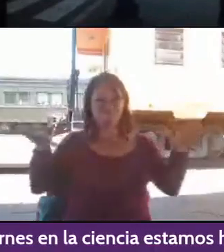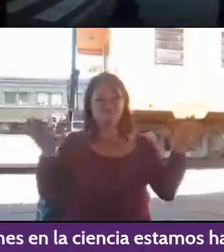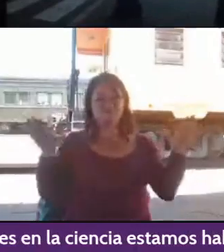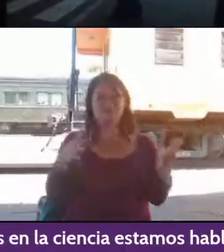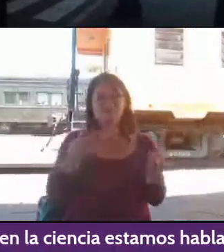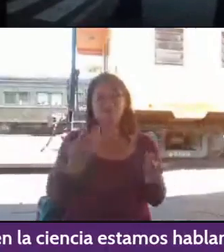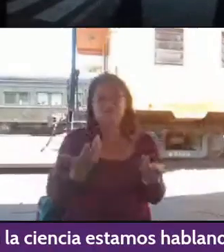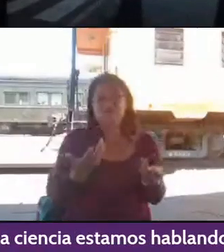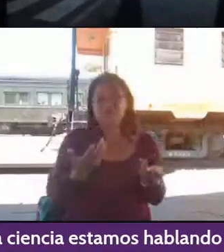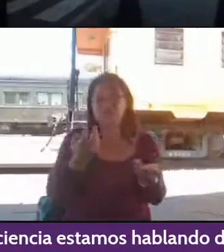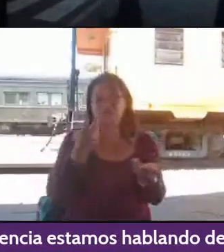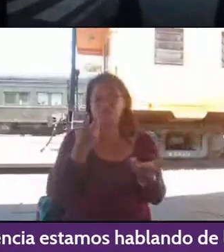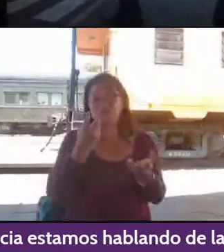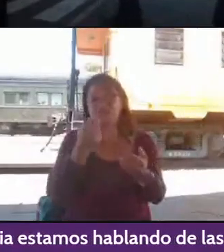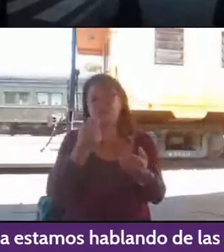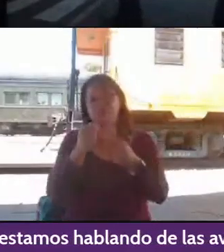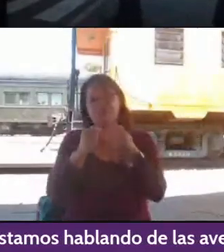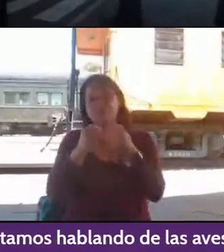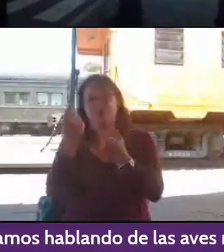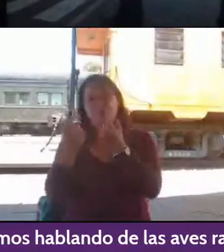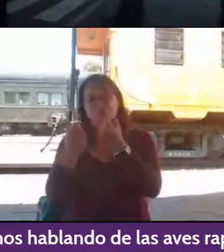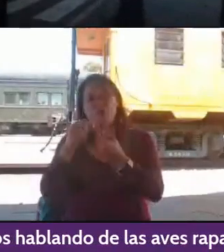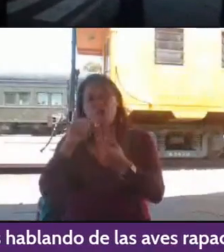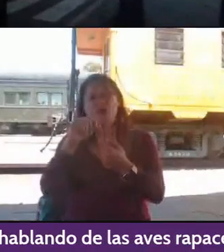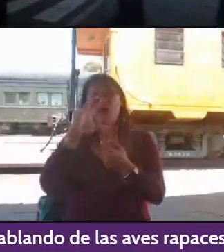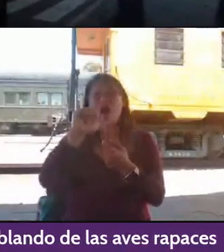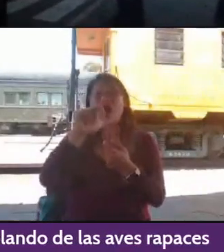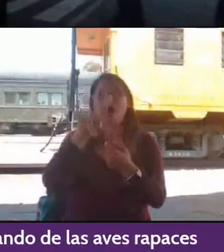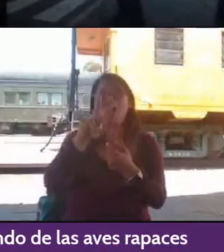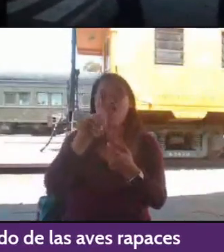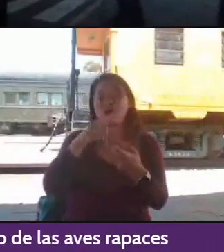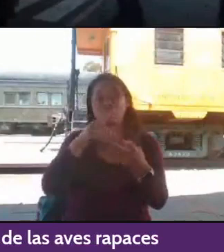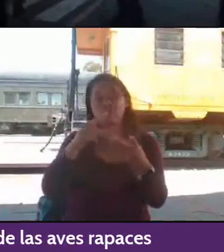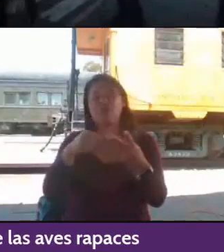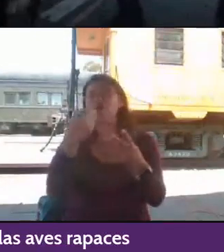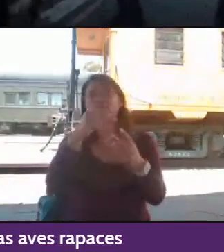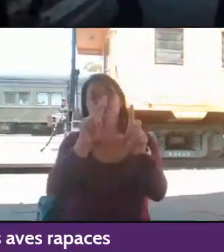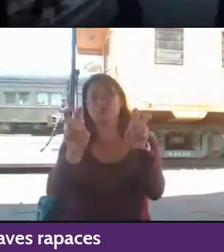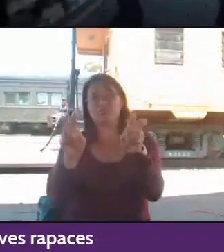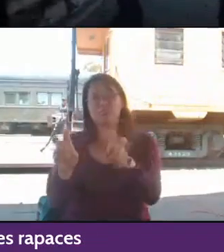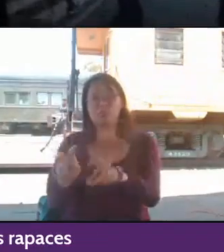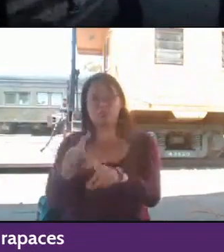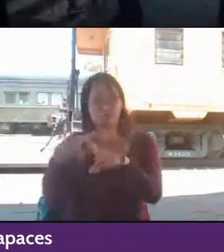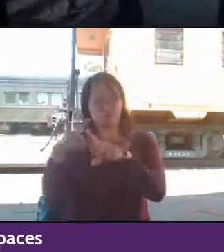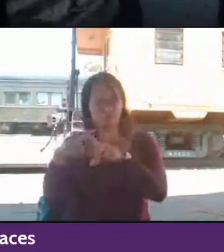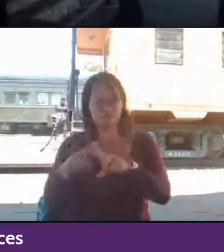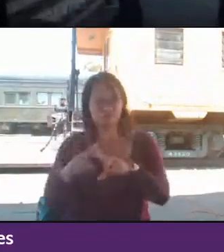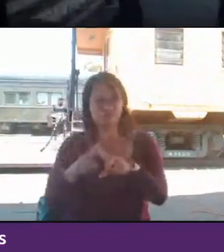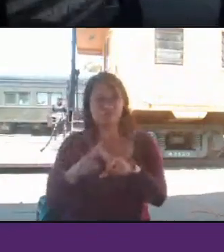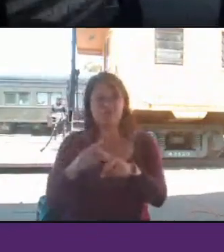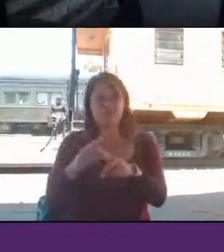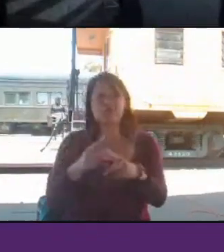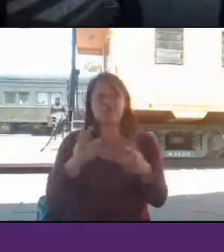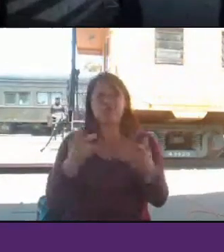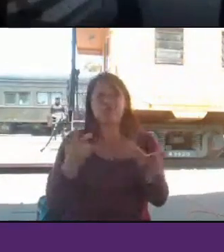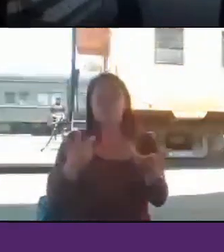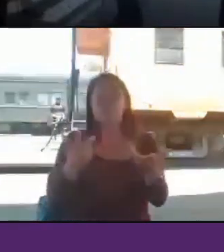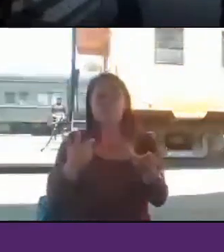un águila calva, entre otras águilas, un águila arpía, por ejemplo, que es enorme. Otra más, por favor. En el caso,